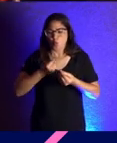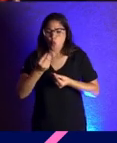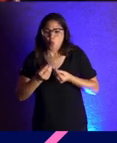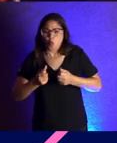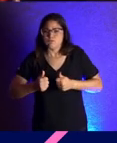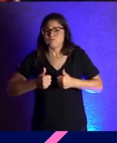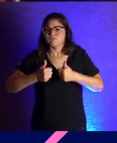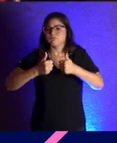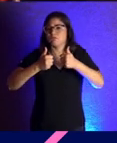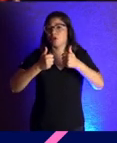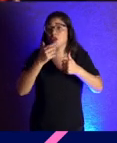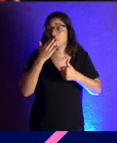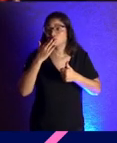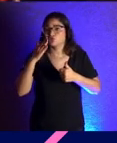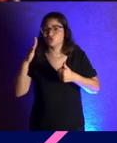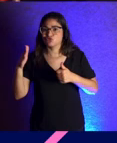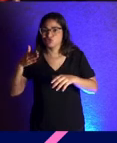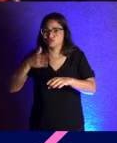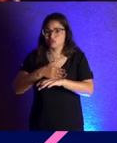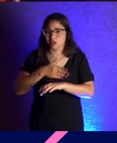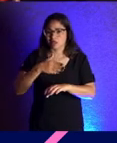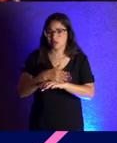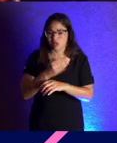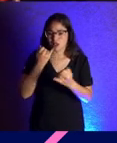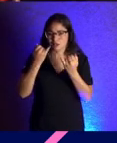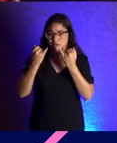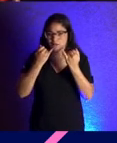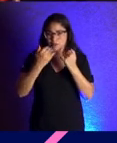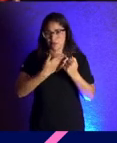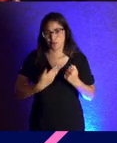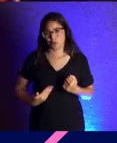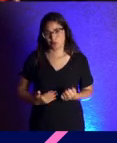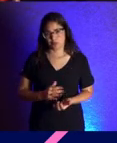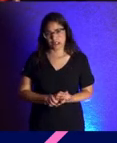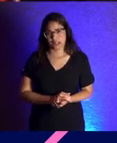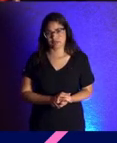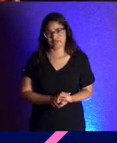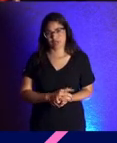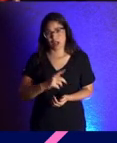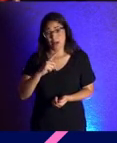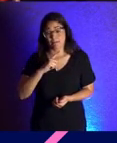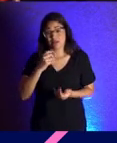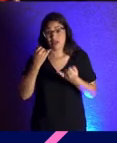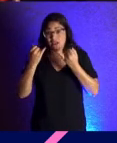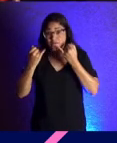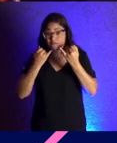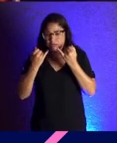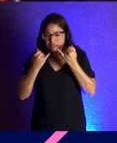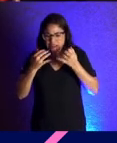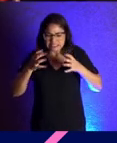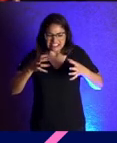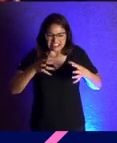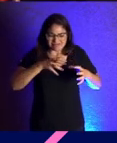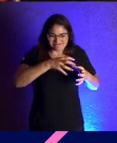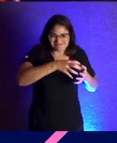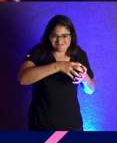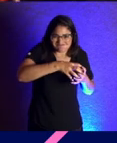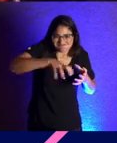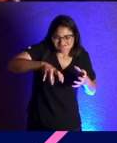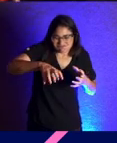esta información pública para tener ya información detallada, por ejemplo, de los puntos de las cadenas que nos